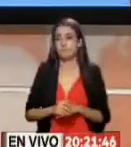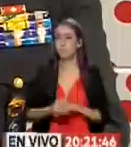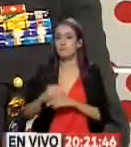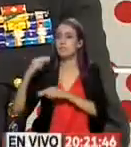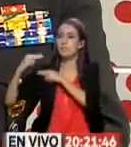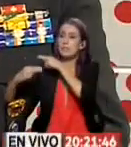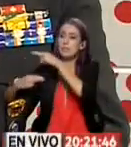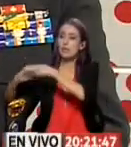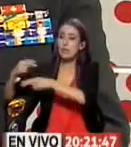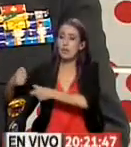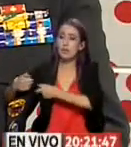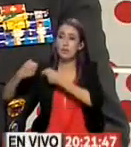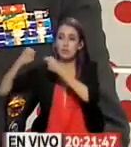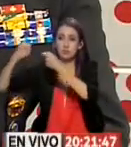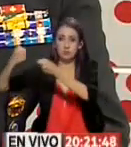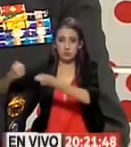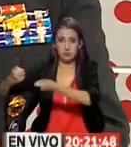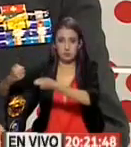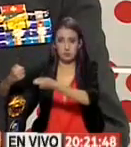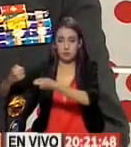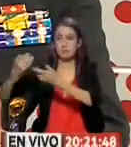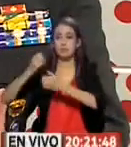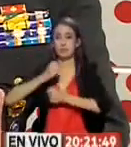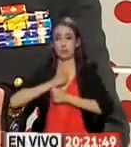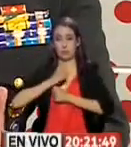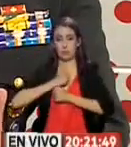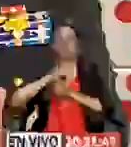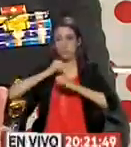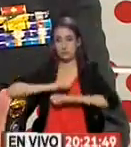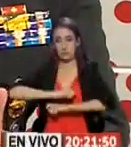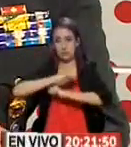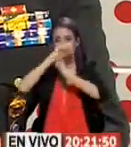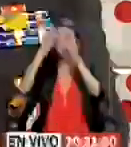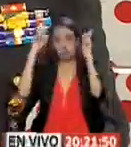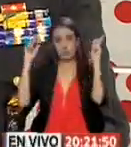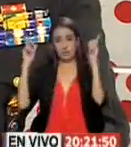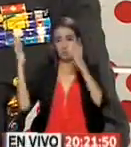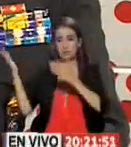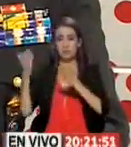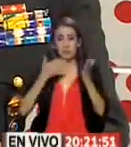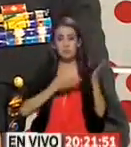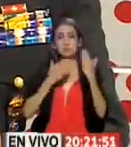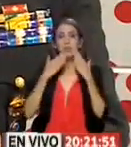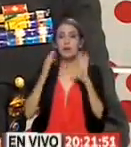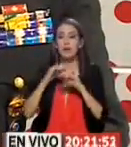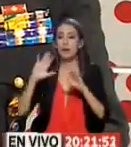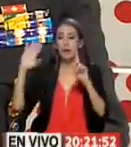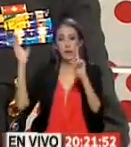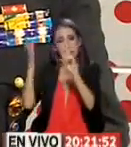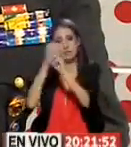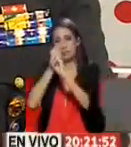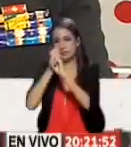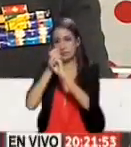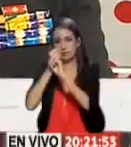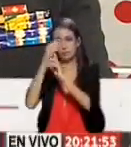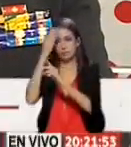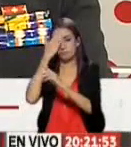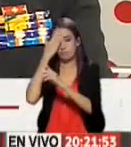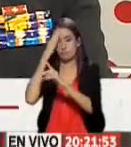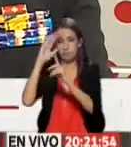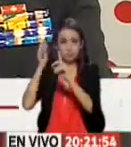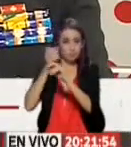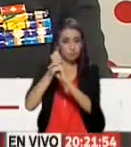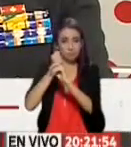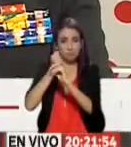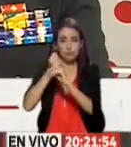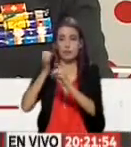los combatientes del Cenepa, el legado de nuestros héroes caídos en el campo de batalla, es alcanzar, identificar la